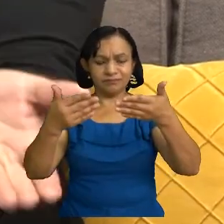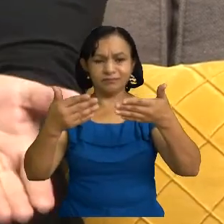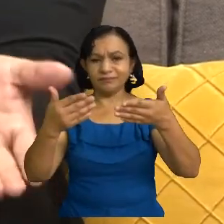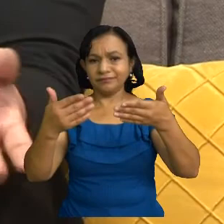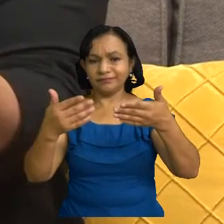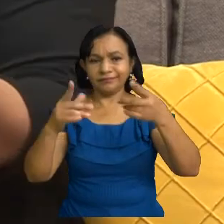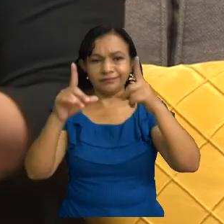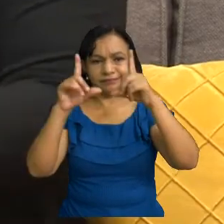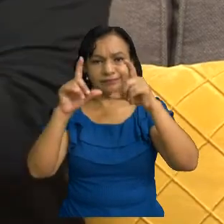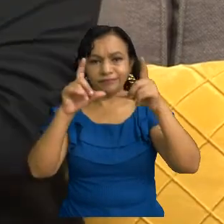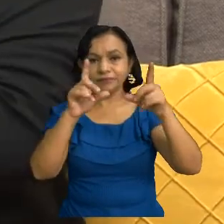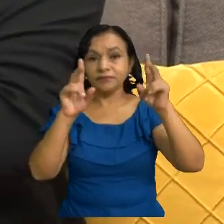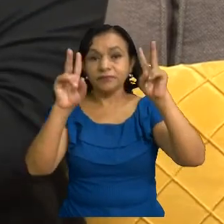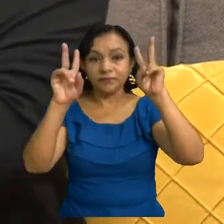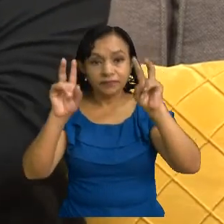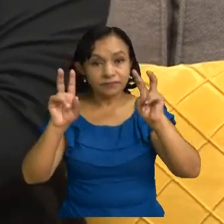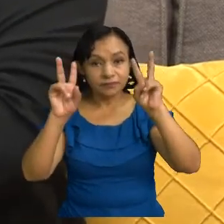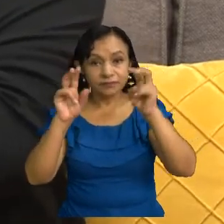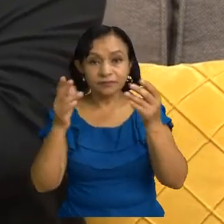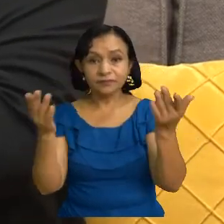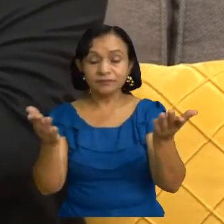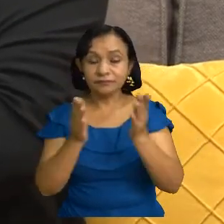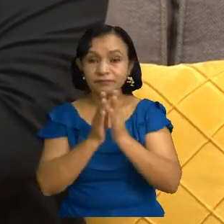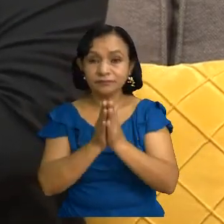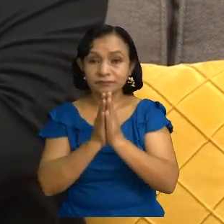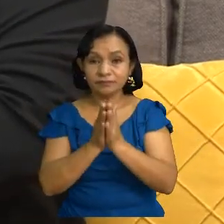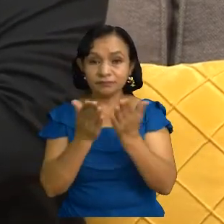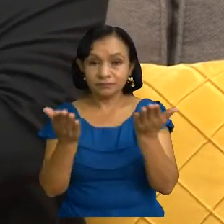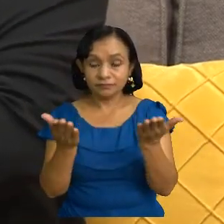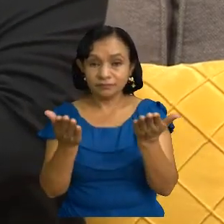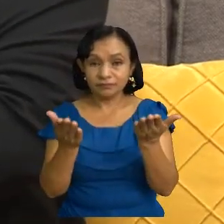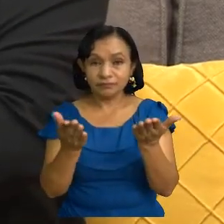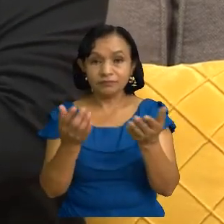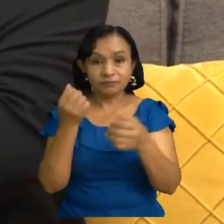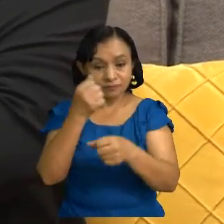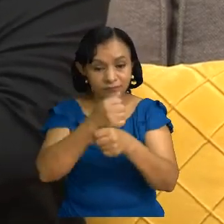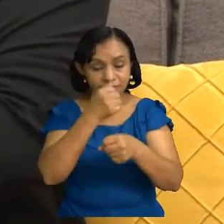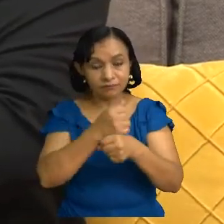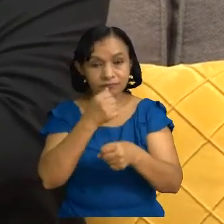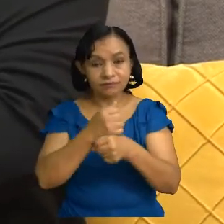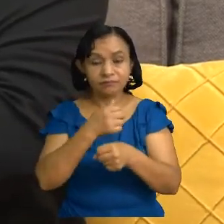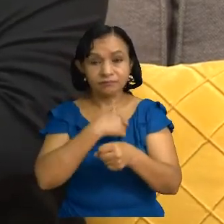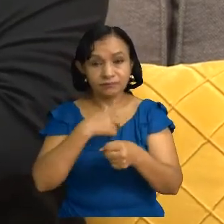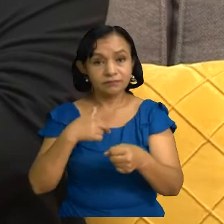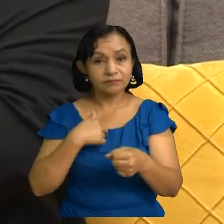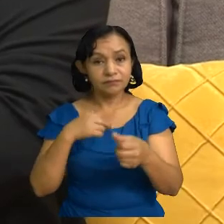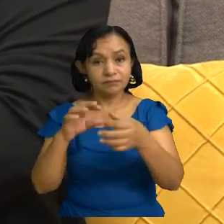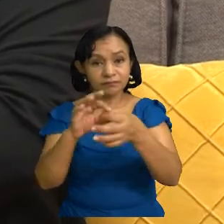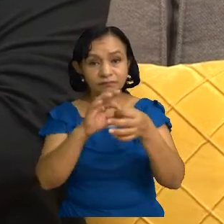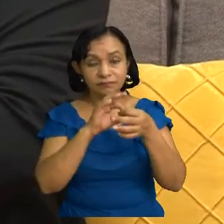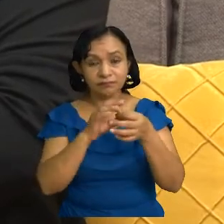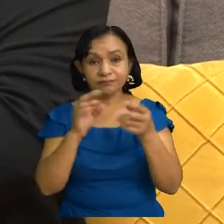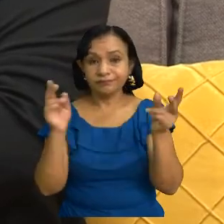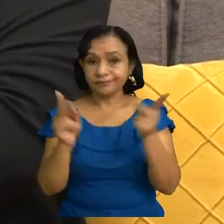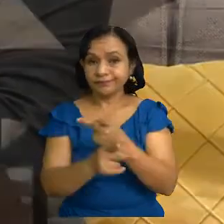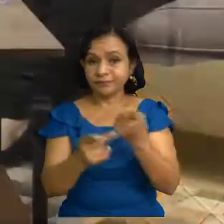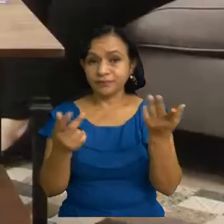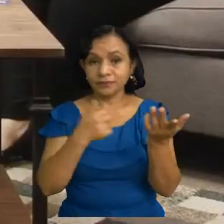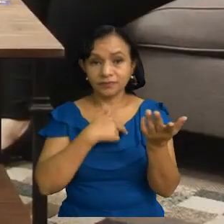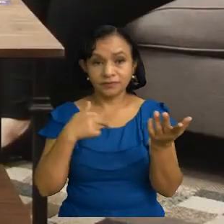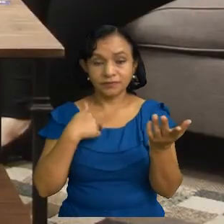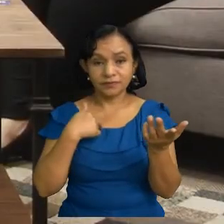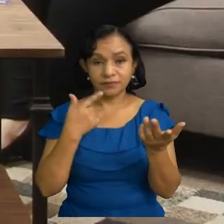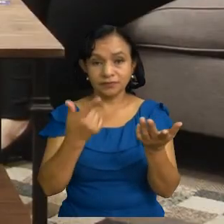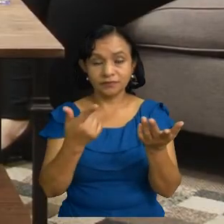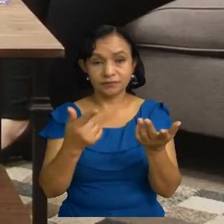son temas que por favor suma el mono malo al trabajo que estamos desarrollando porque no hay peor cosa que se haga que que